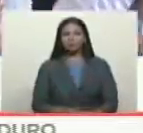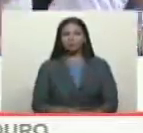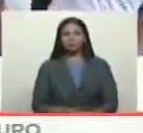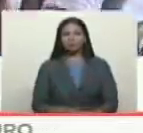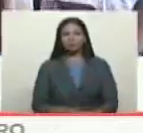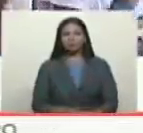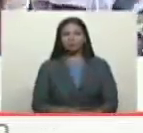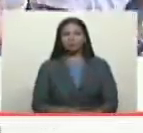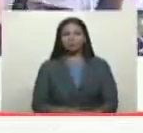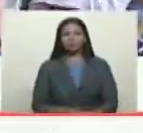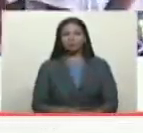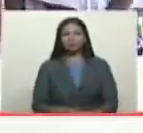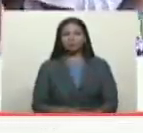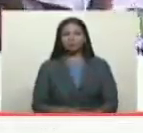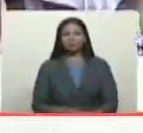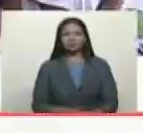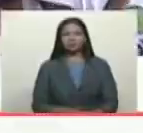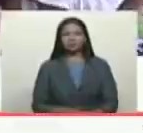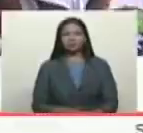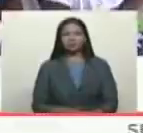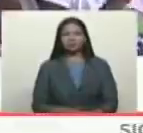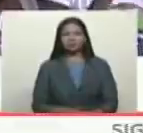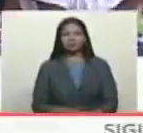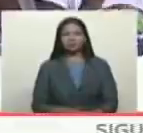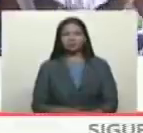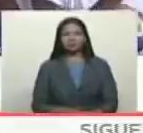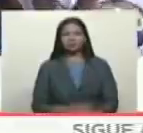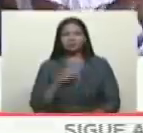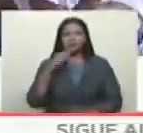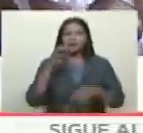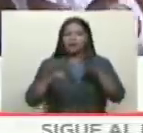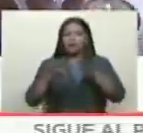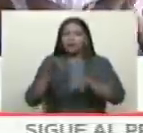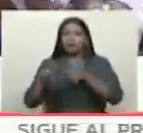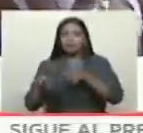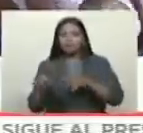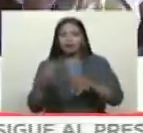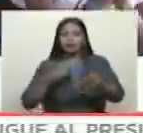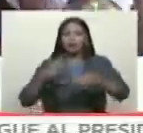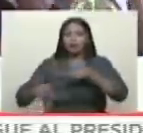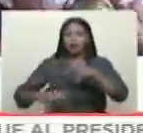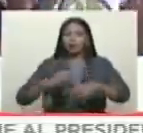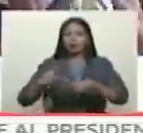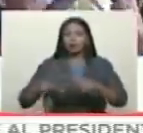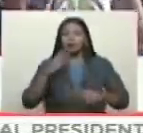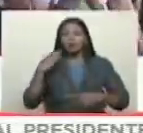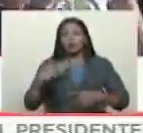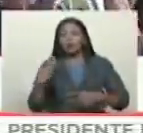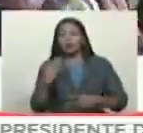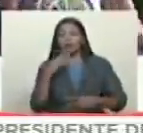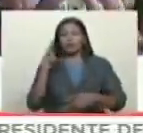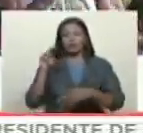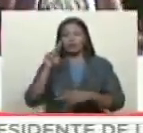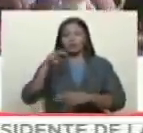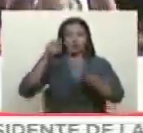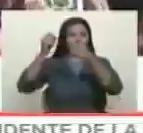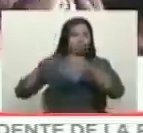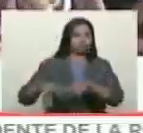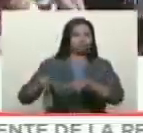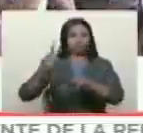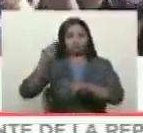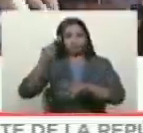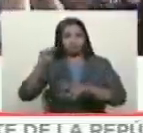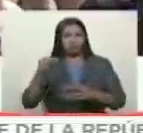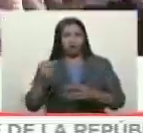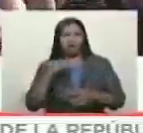Hay que sembrar y producir. La juventud nunca nos vamos a rendir. Hay